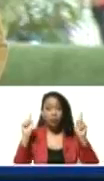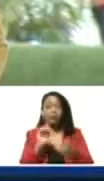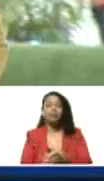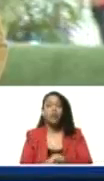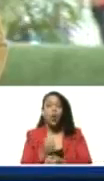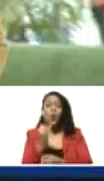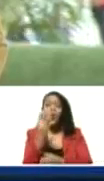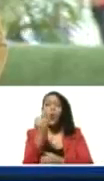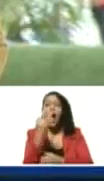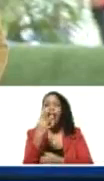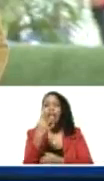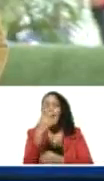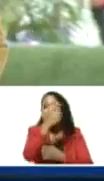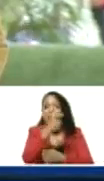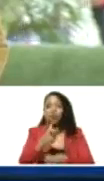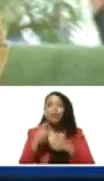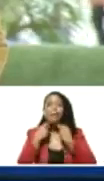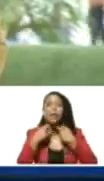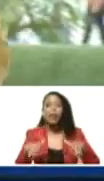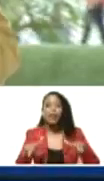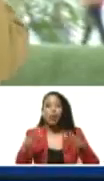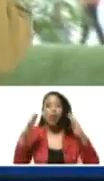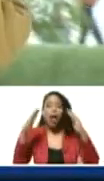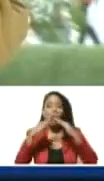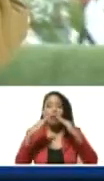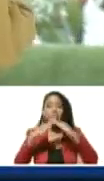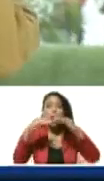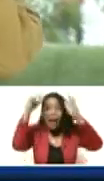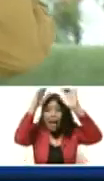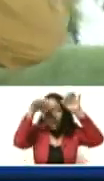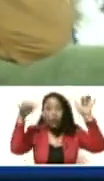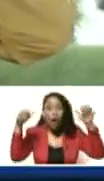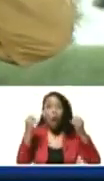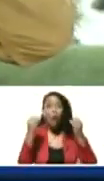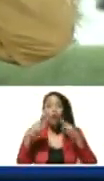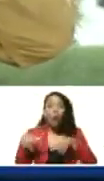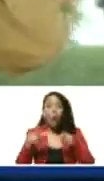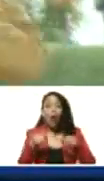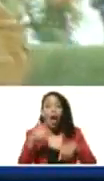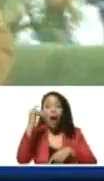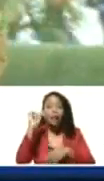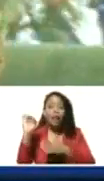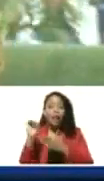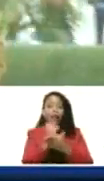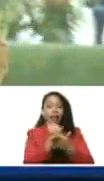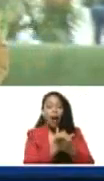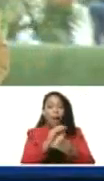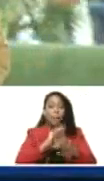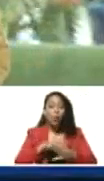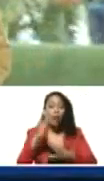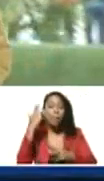¿Cuánta gente está perdiendo su vivienda ahora por las lluvias? ¿Cuántas zonas tenemos que desalojar por zonas de